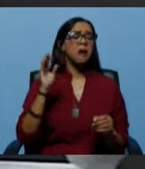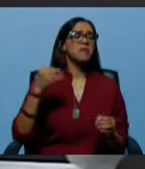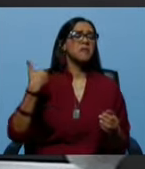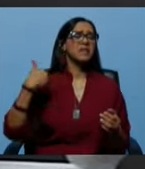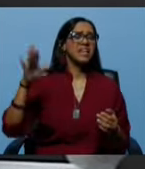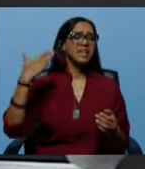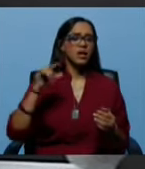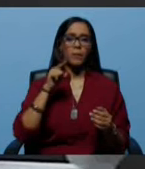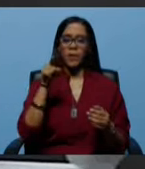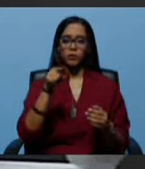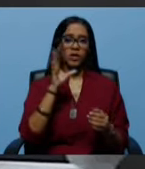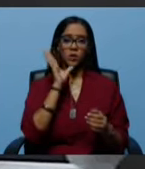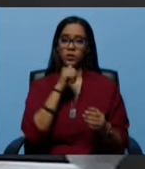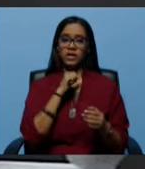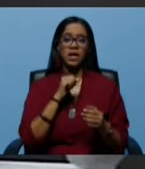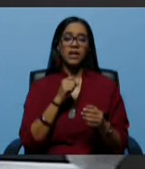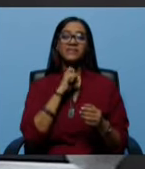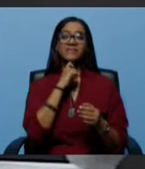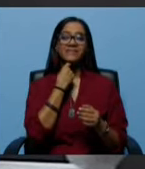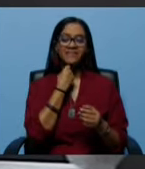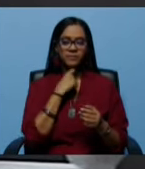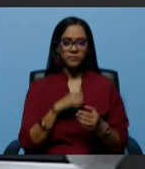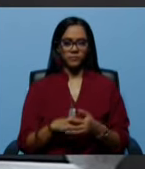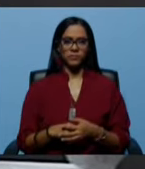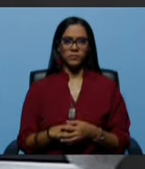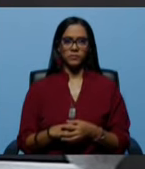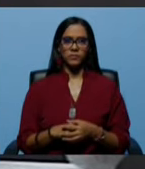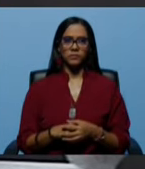quieran, pero usted no tiene rabo de paja.